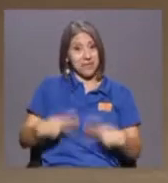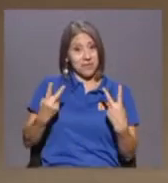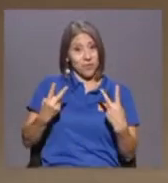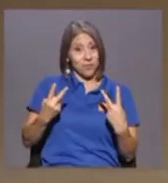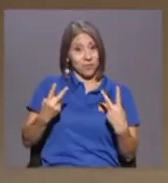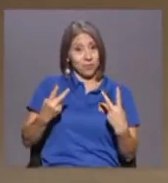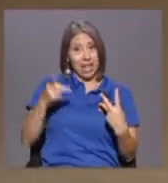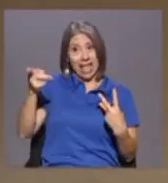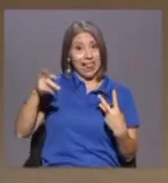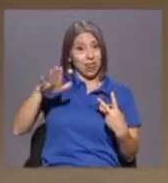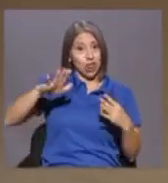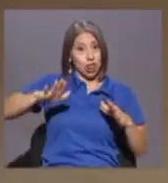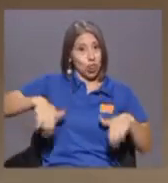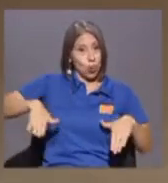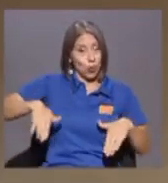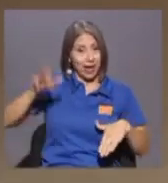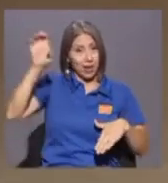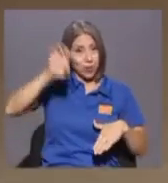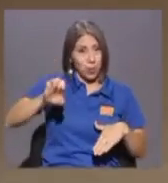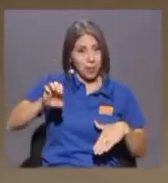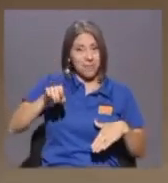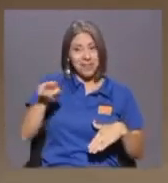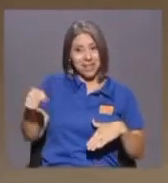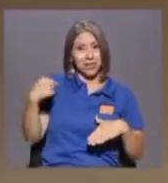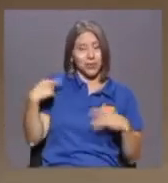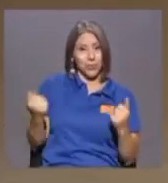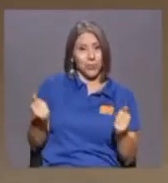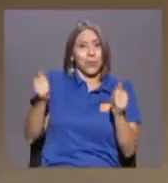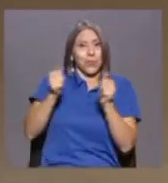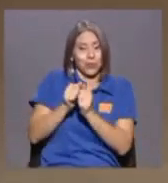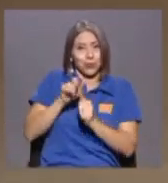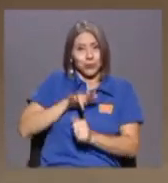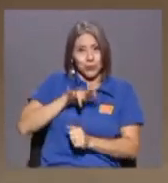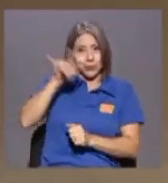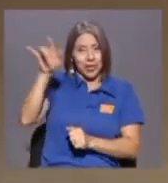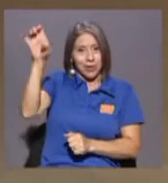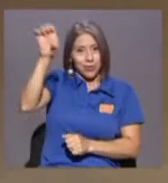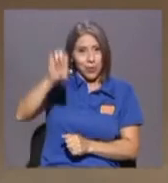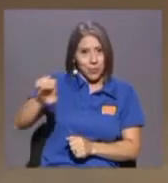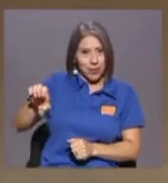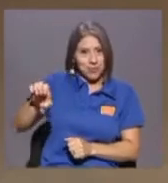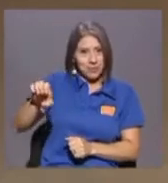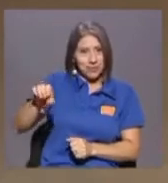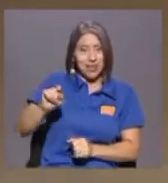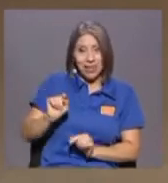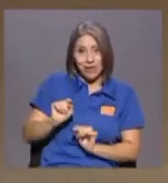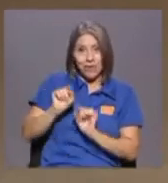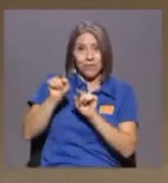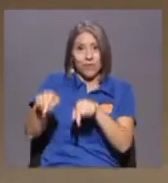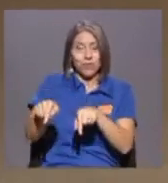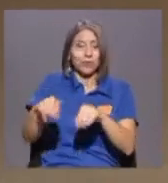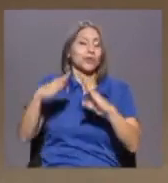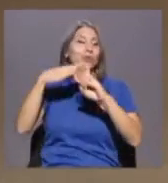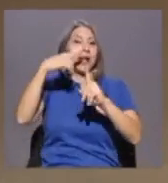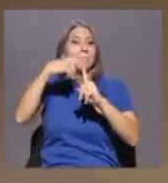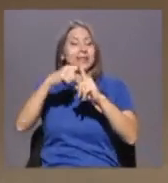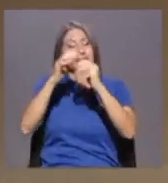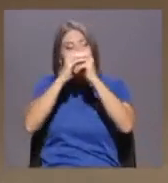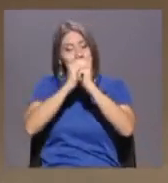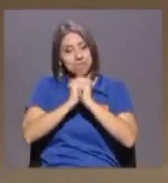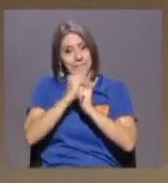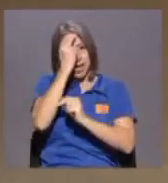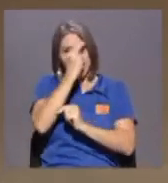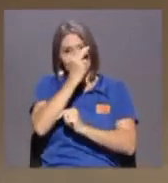antes, y estuvimos en una misa naturalmente católica en la Catedral de